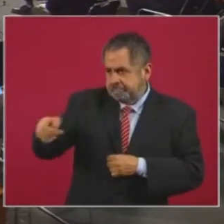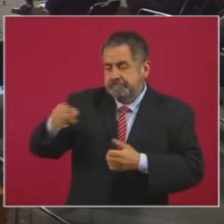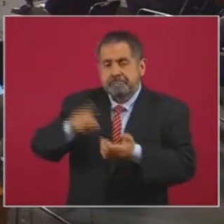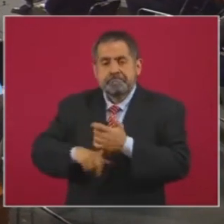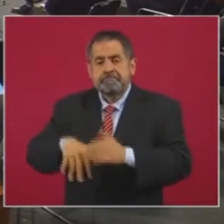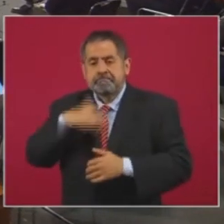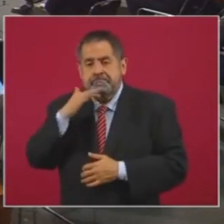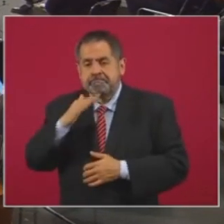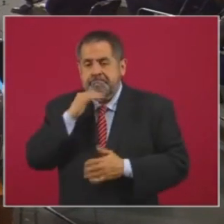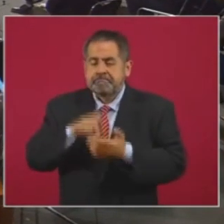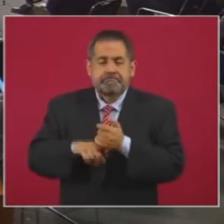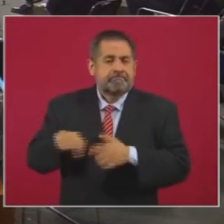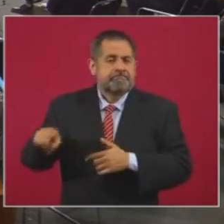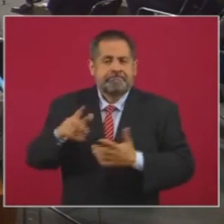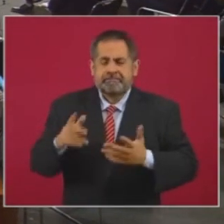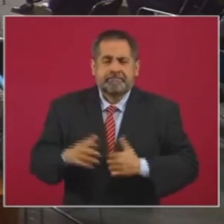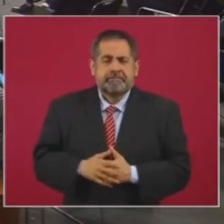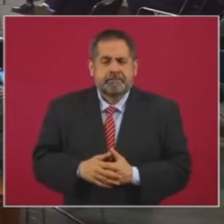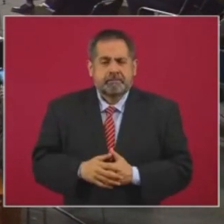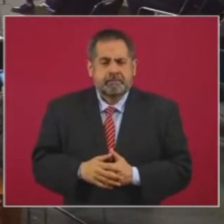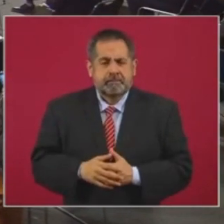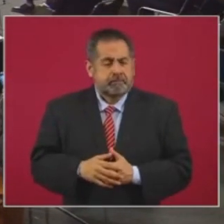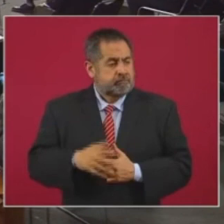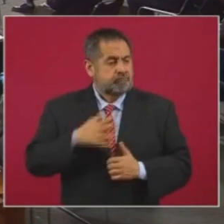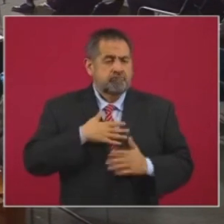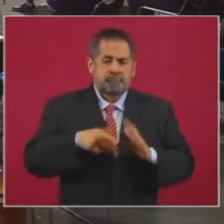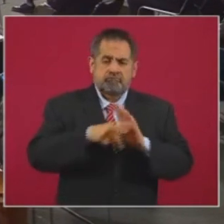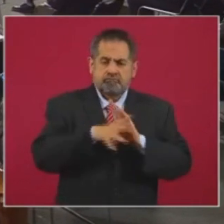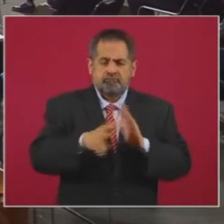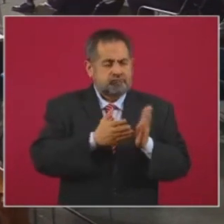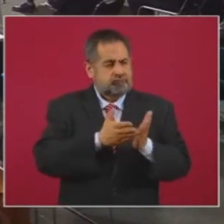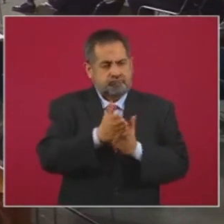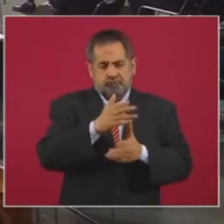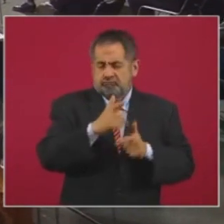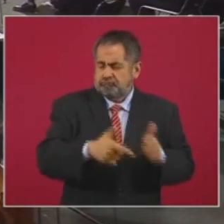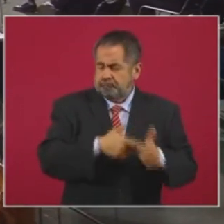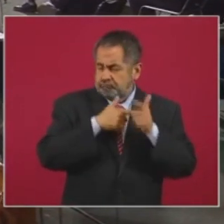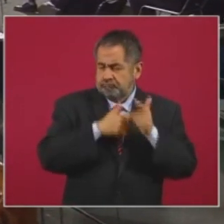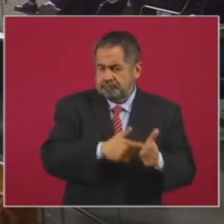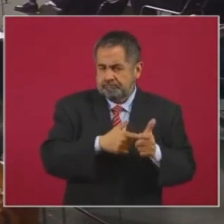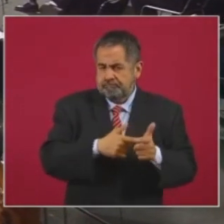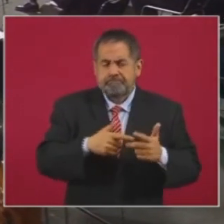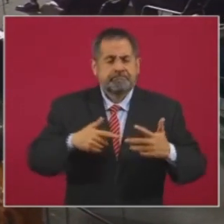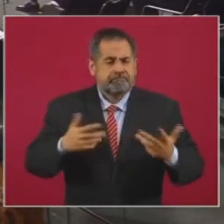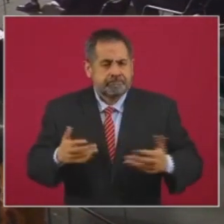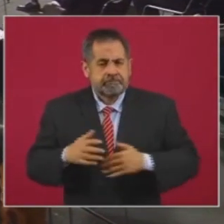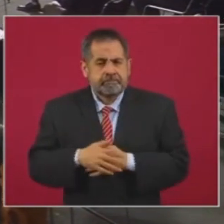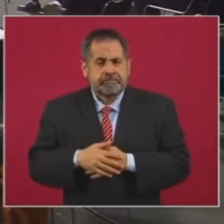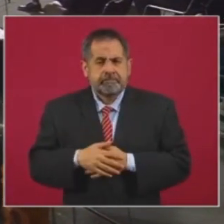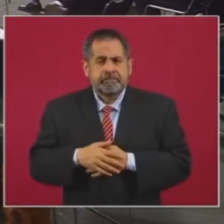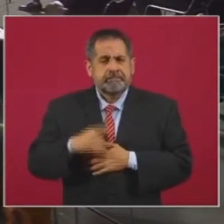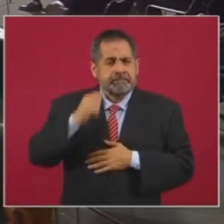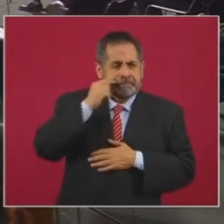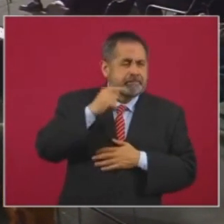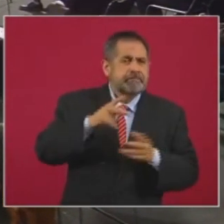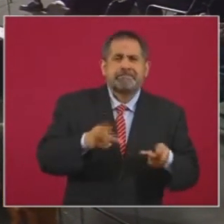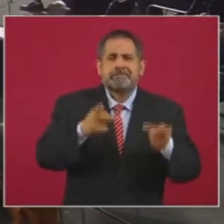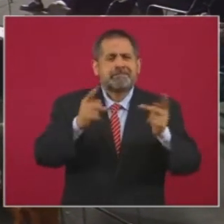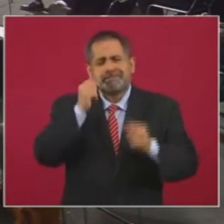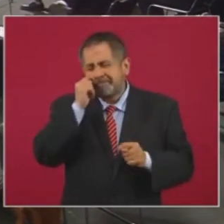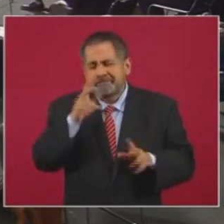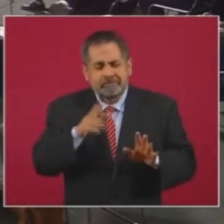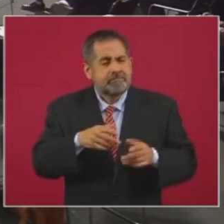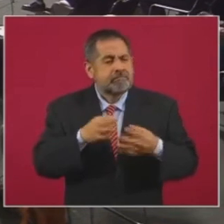frenado abusos. Es nuestra línea editorial y en ella seguiremos. Lo de la auditoría es lo de menos. No tenemos